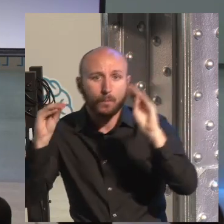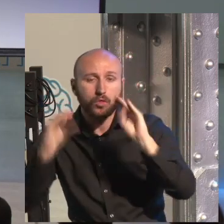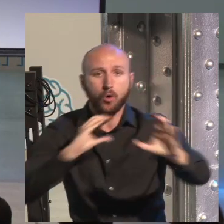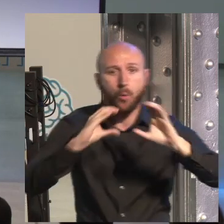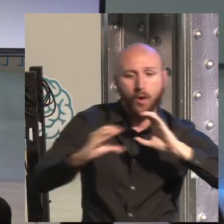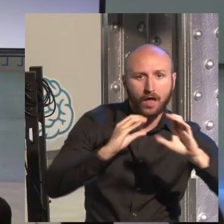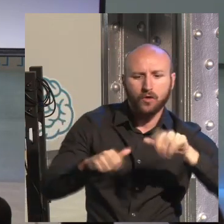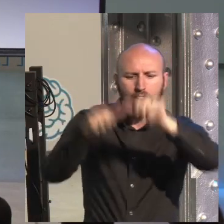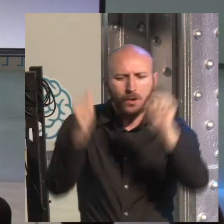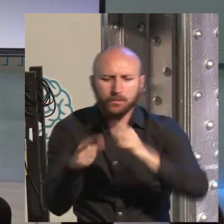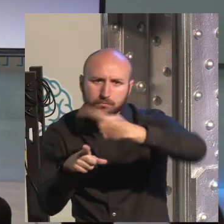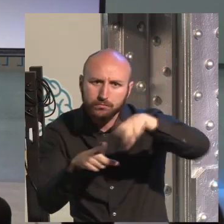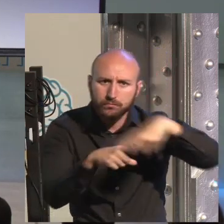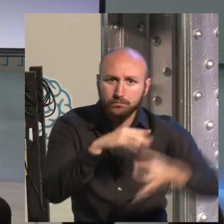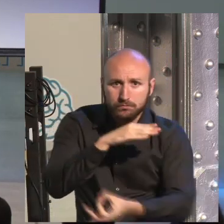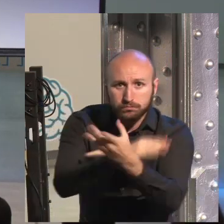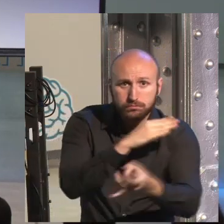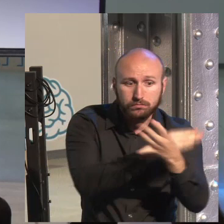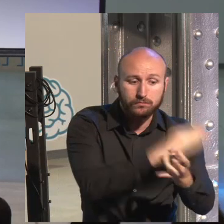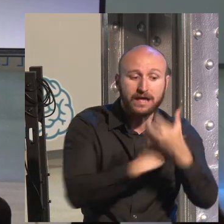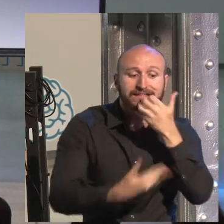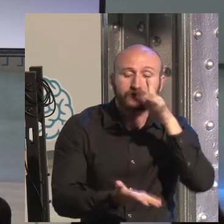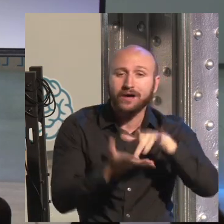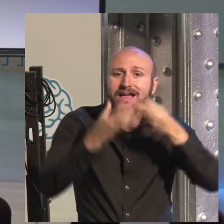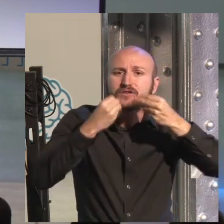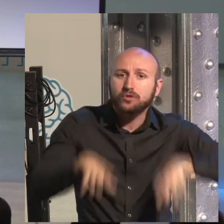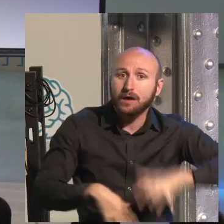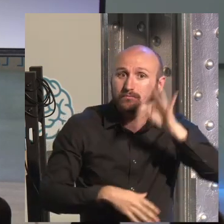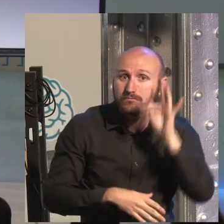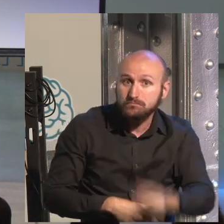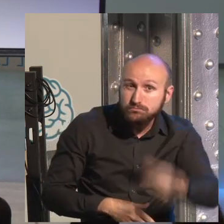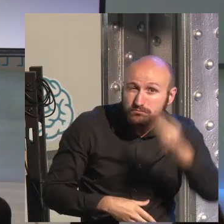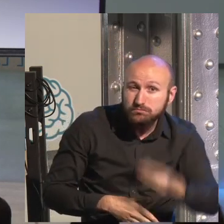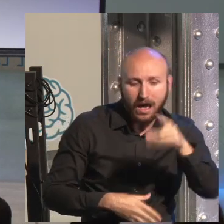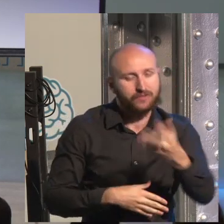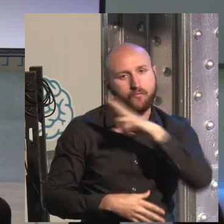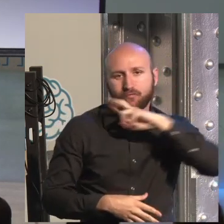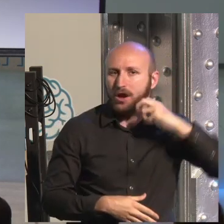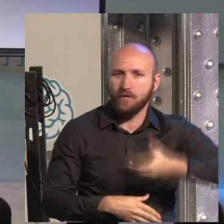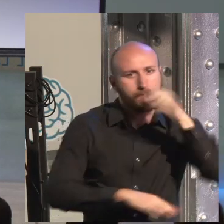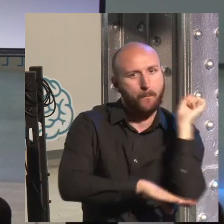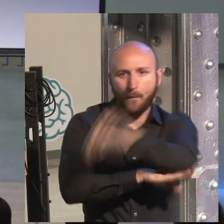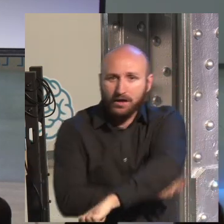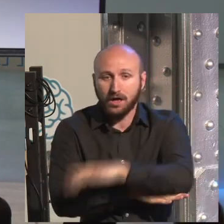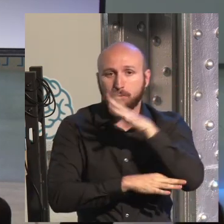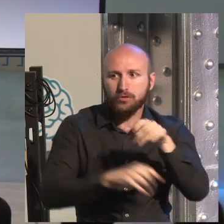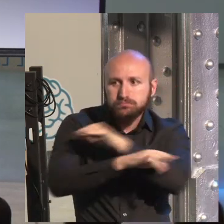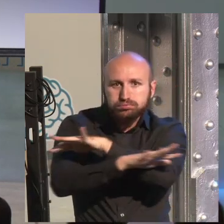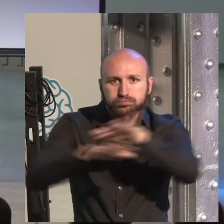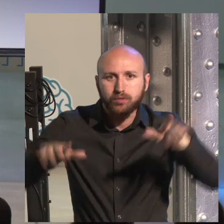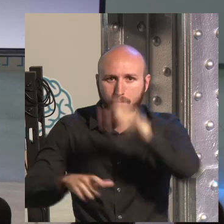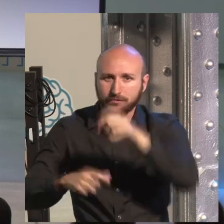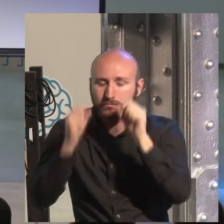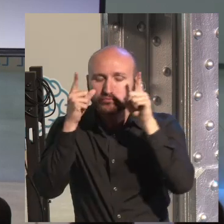comunicación, una buena historia todavía tiene más valor, porque puede llegar a más gente.